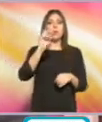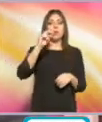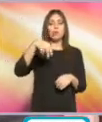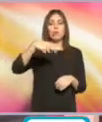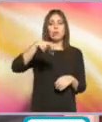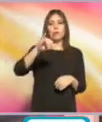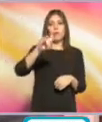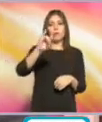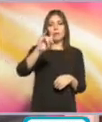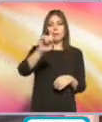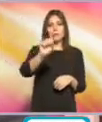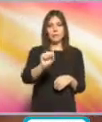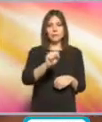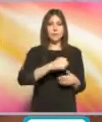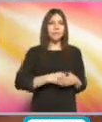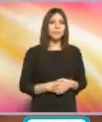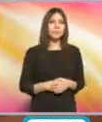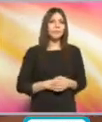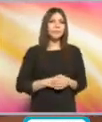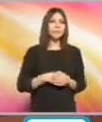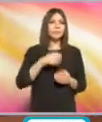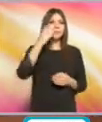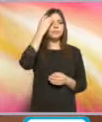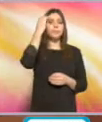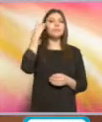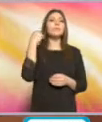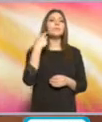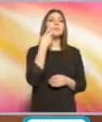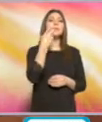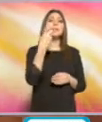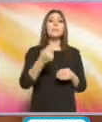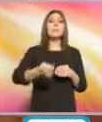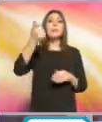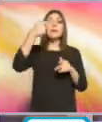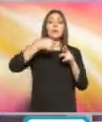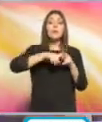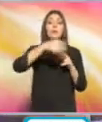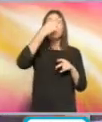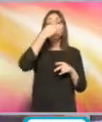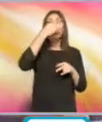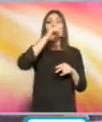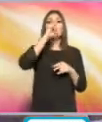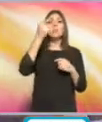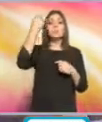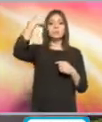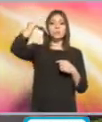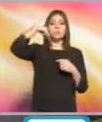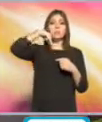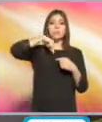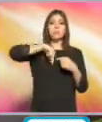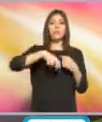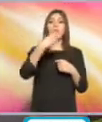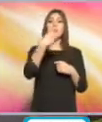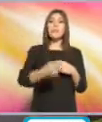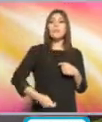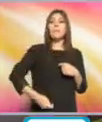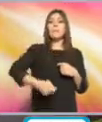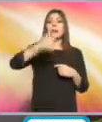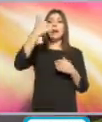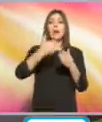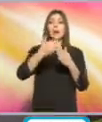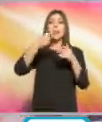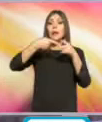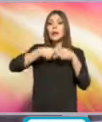el proceso de hiperreacción hacia vías O sea que respiratorias esto no inferiores. comienza de inmediato como una bronquitis. Hay un aviso previo de